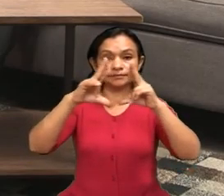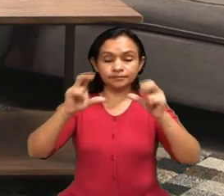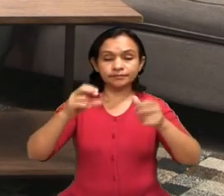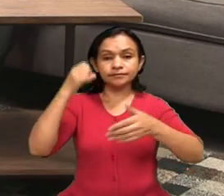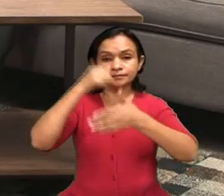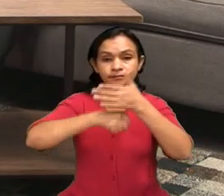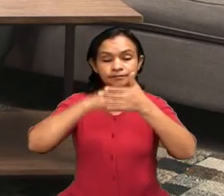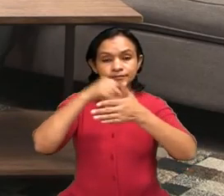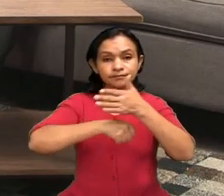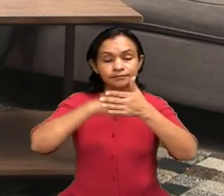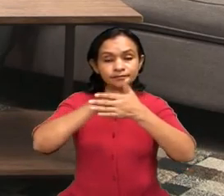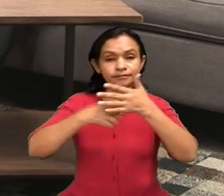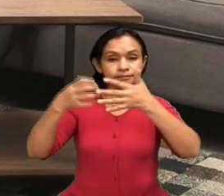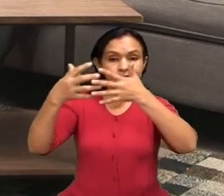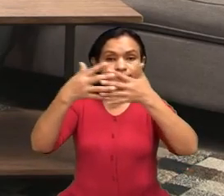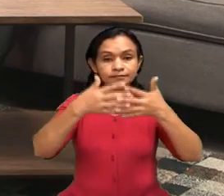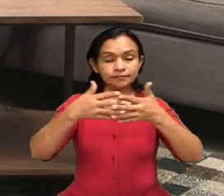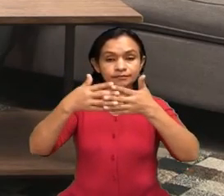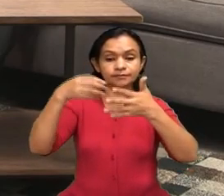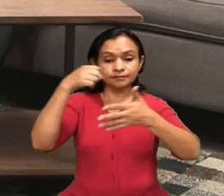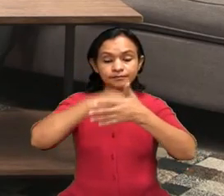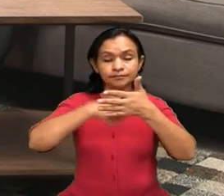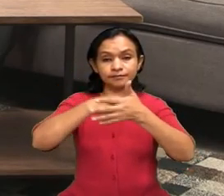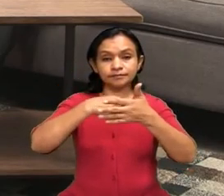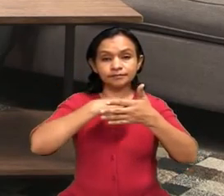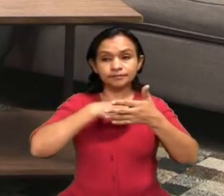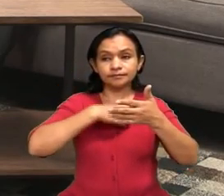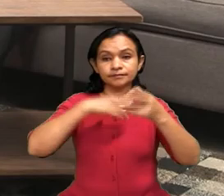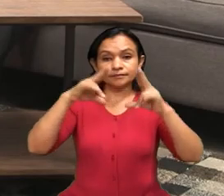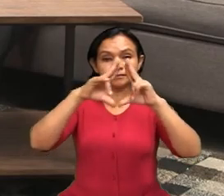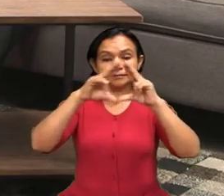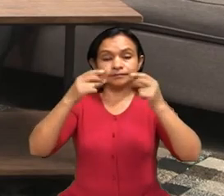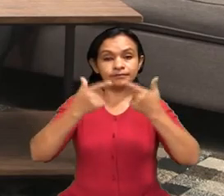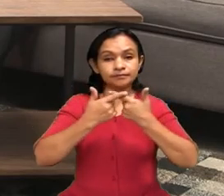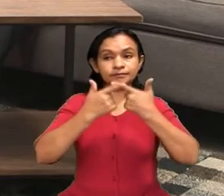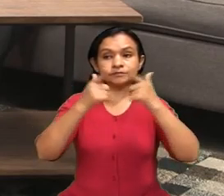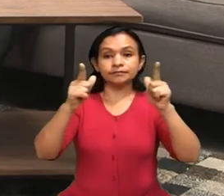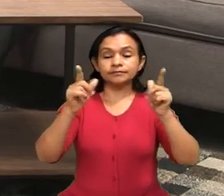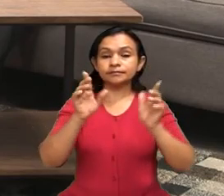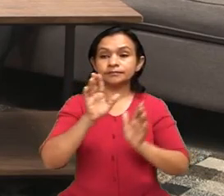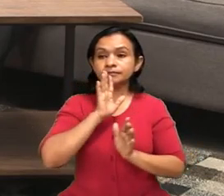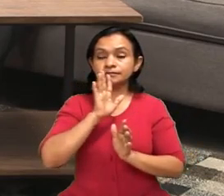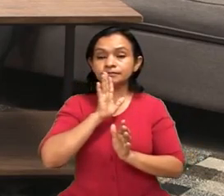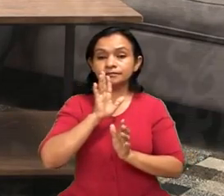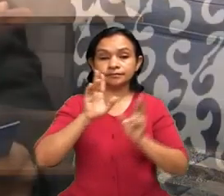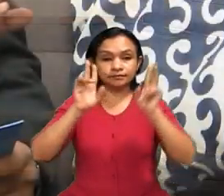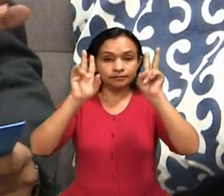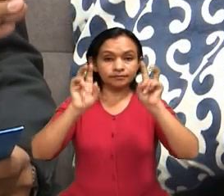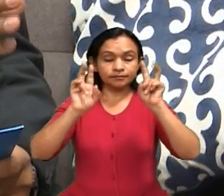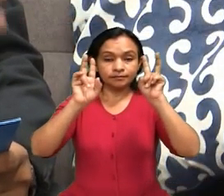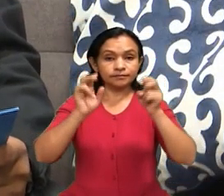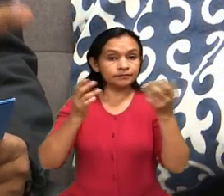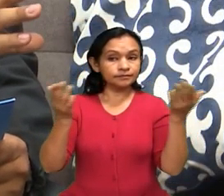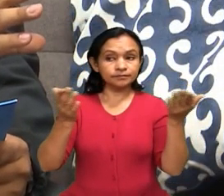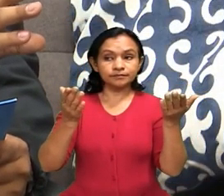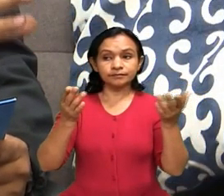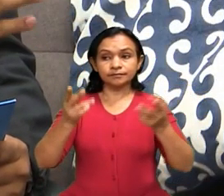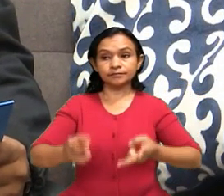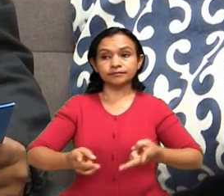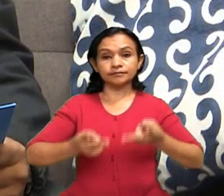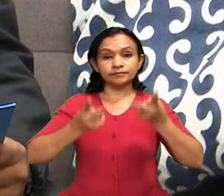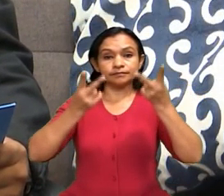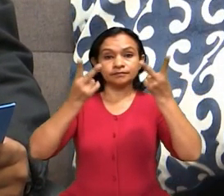lucha antiimperialista y la lucha por nuestra libertad. Pero antes de llegar a ese punto quisiera que habláramos de un aspecto que en vida